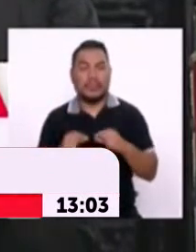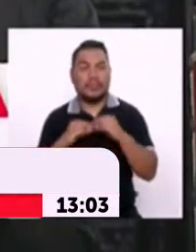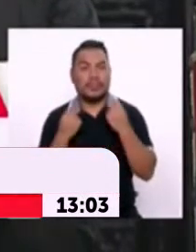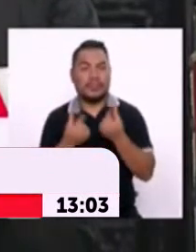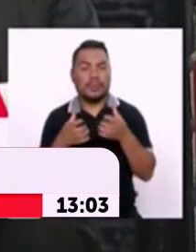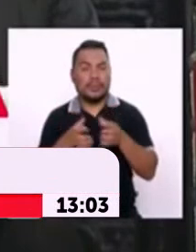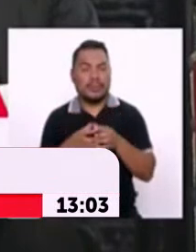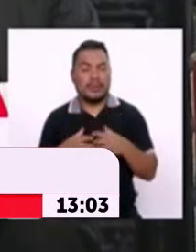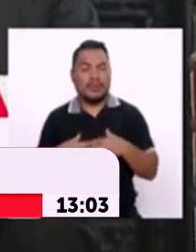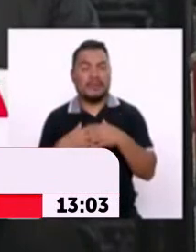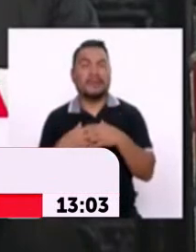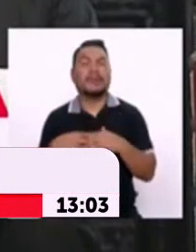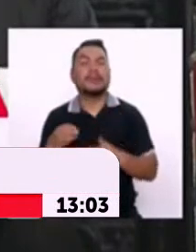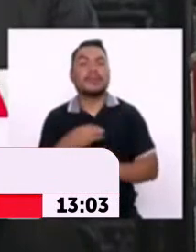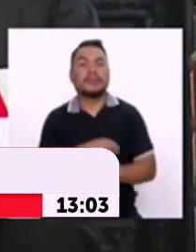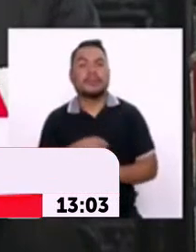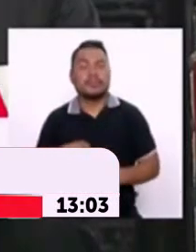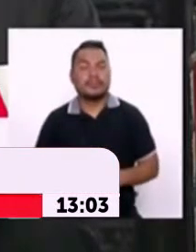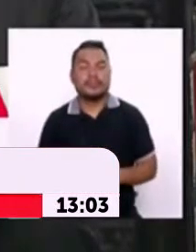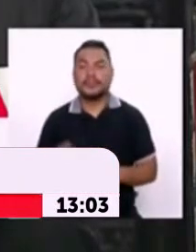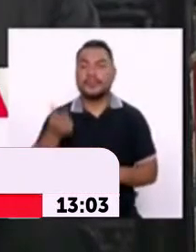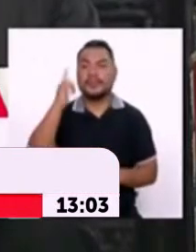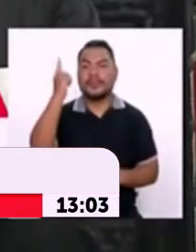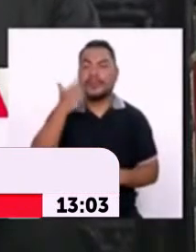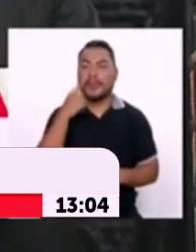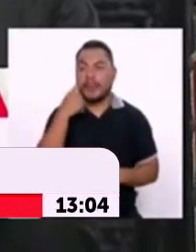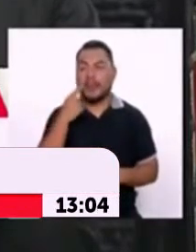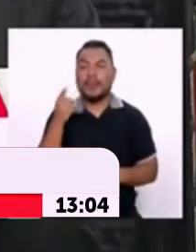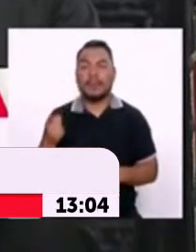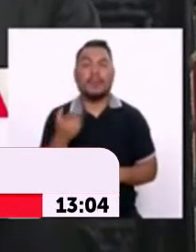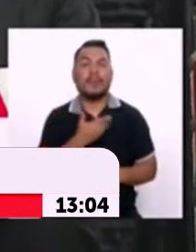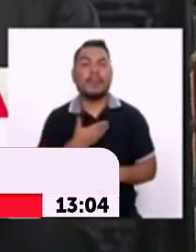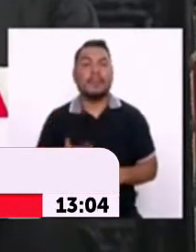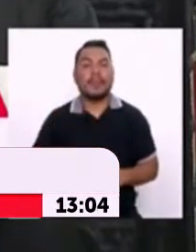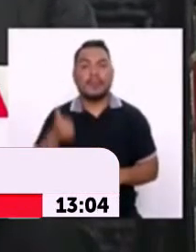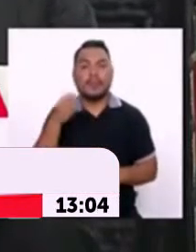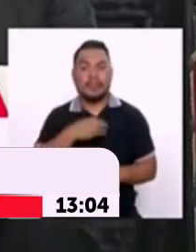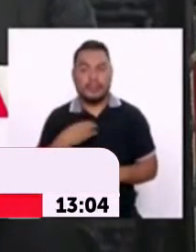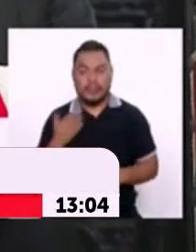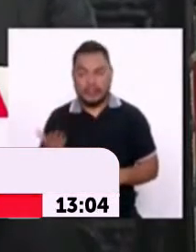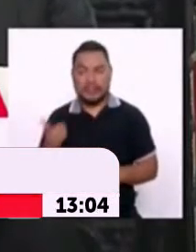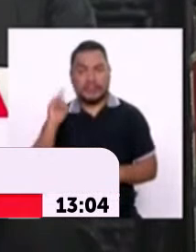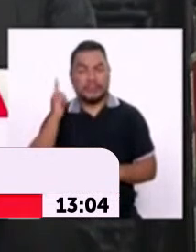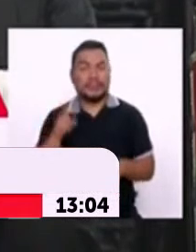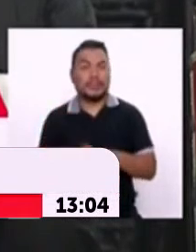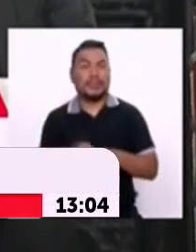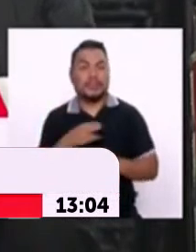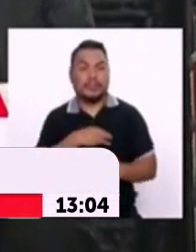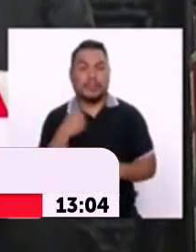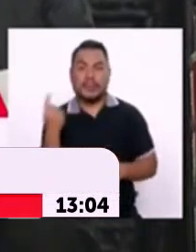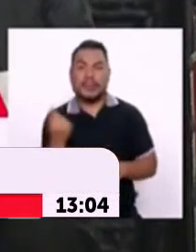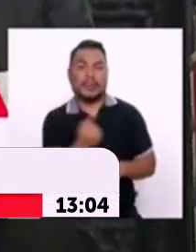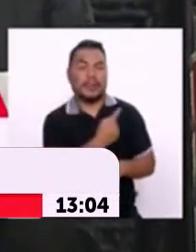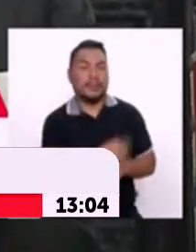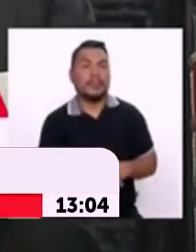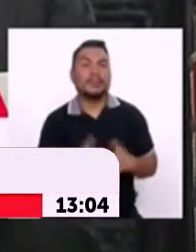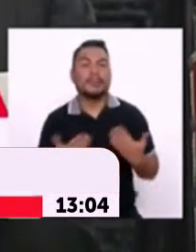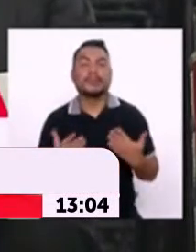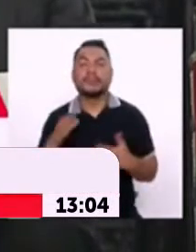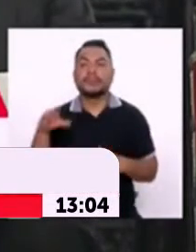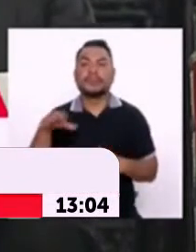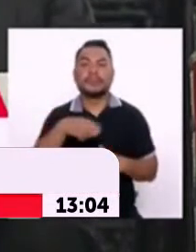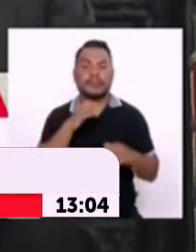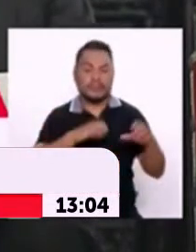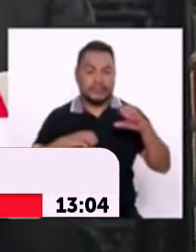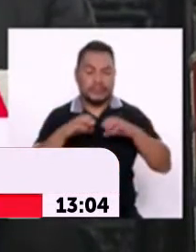un grupo de fuerza de tarea ministerial liderado por el señor presidente del Consejo de Ministros y ministros de Estado,